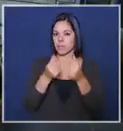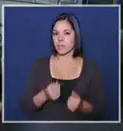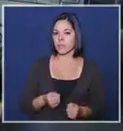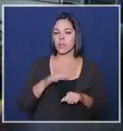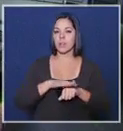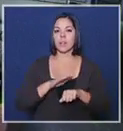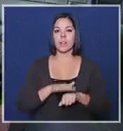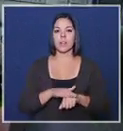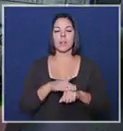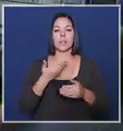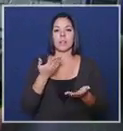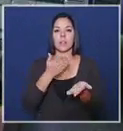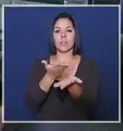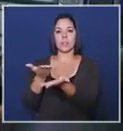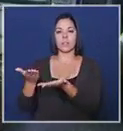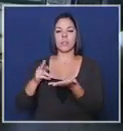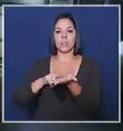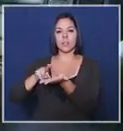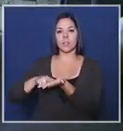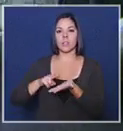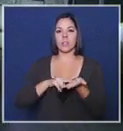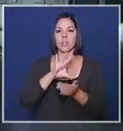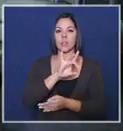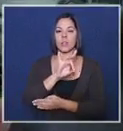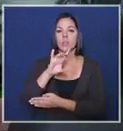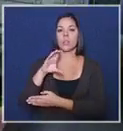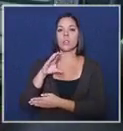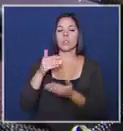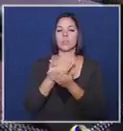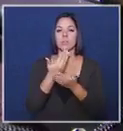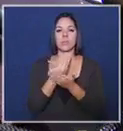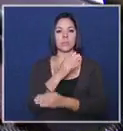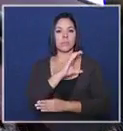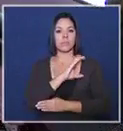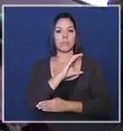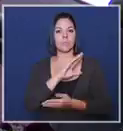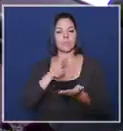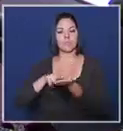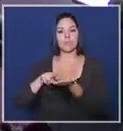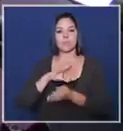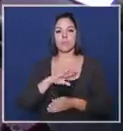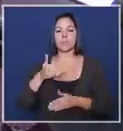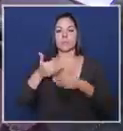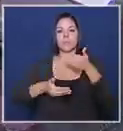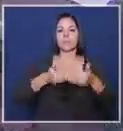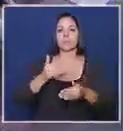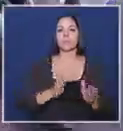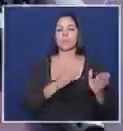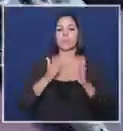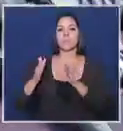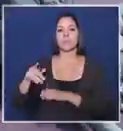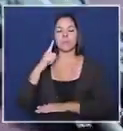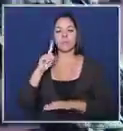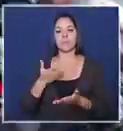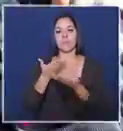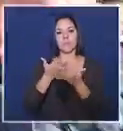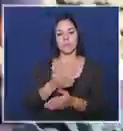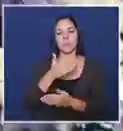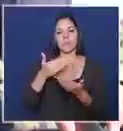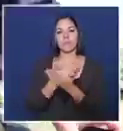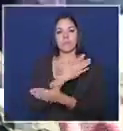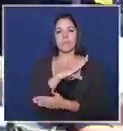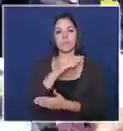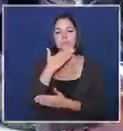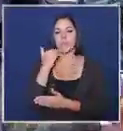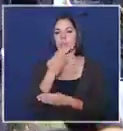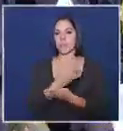recursos permitirán llenar 800 nuevas plazas policiales y avanzar con los planes para dotar a los policías de nuevas y